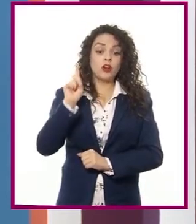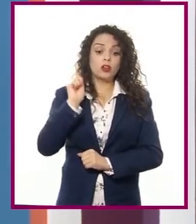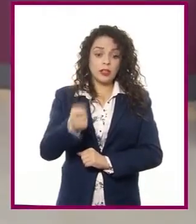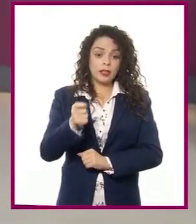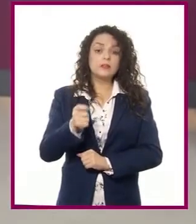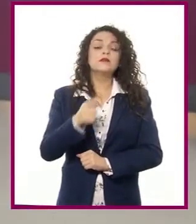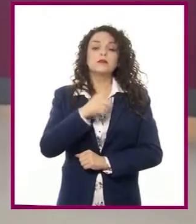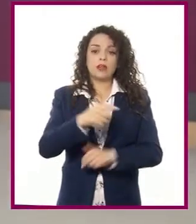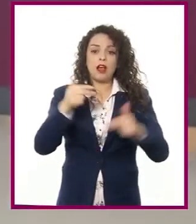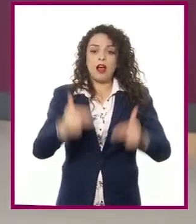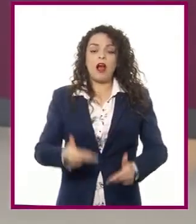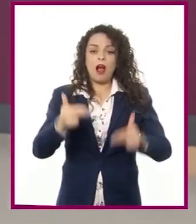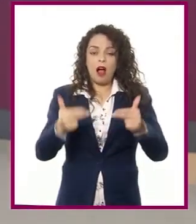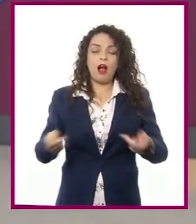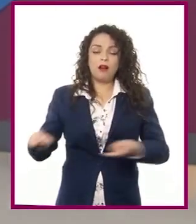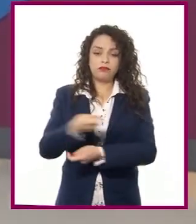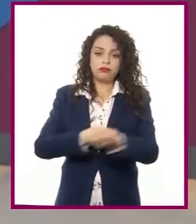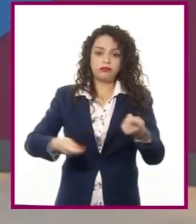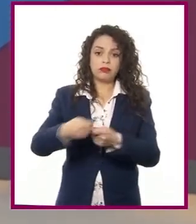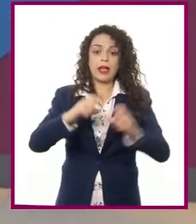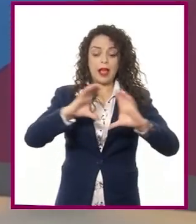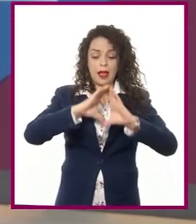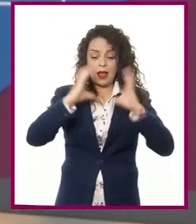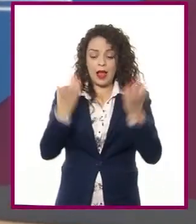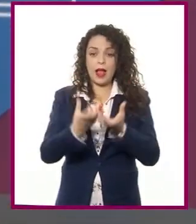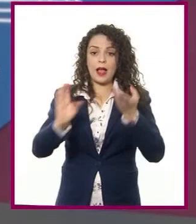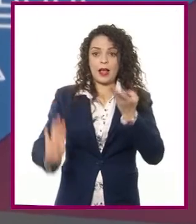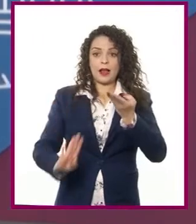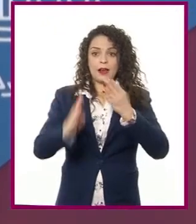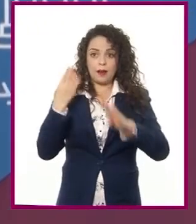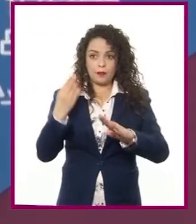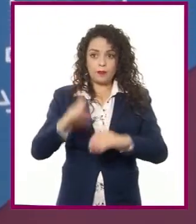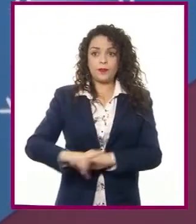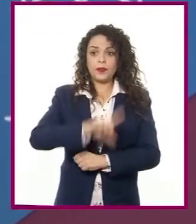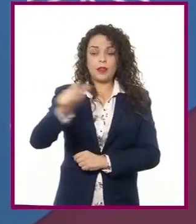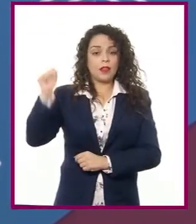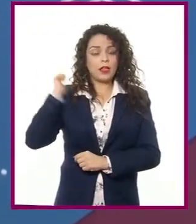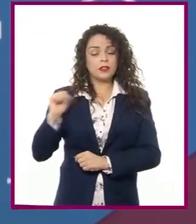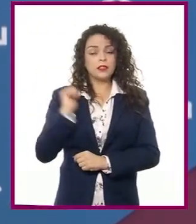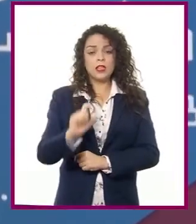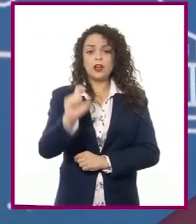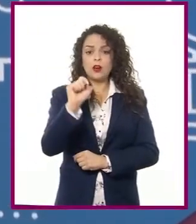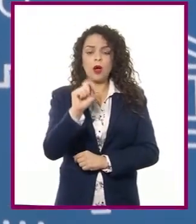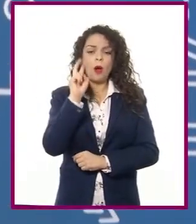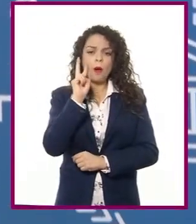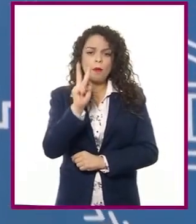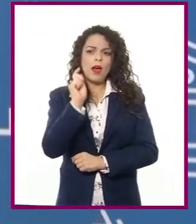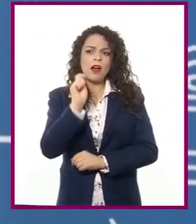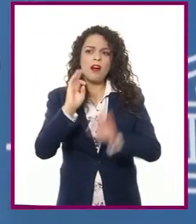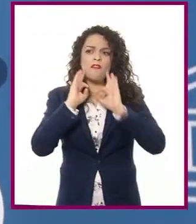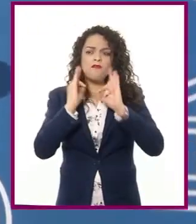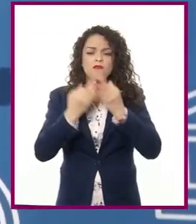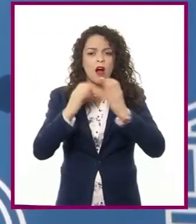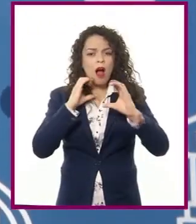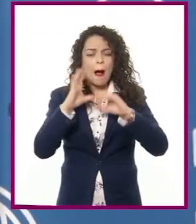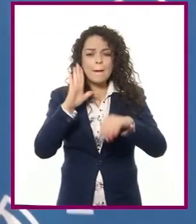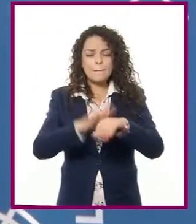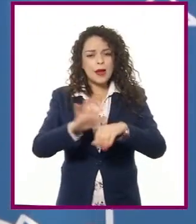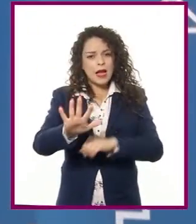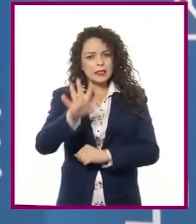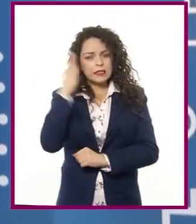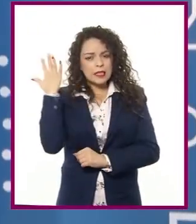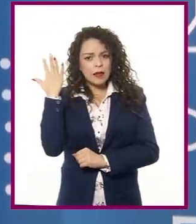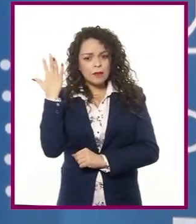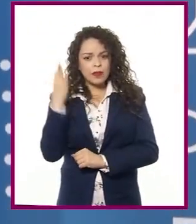global. Por otro lado, a mediados del siglo XX, comenzó a buscarse una forma de comunicación más rápida y con